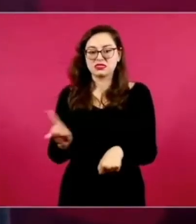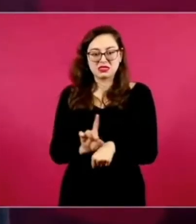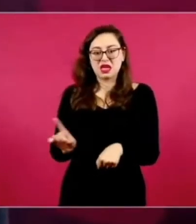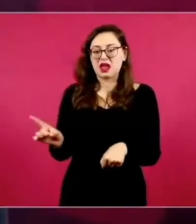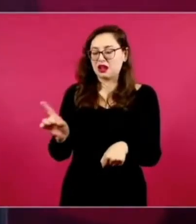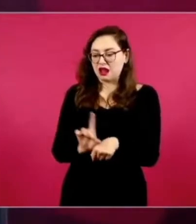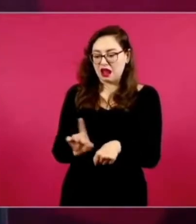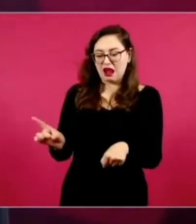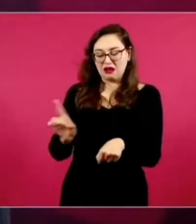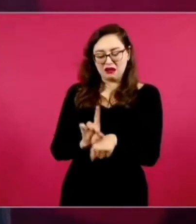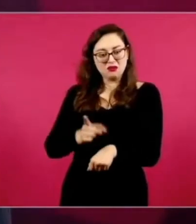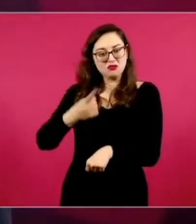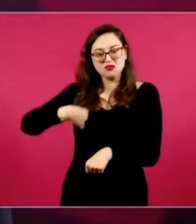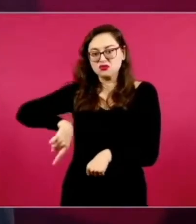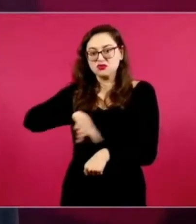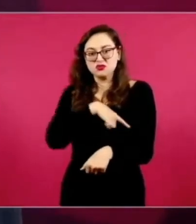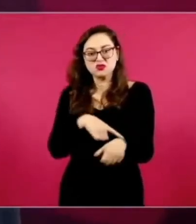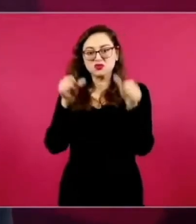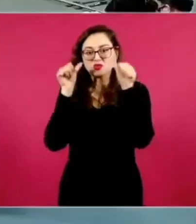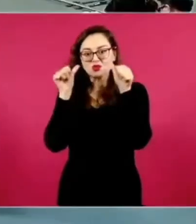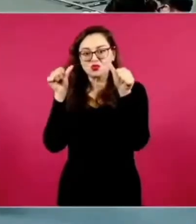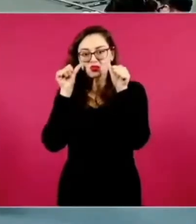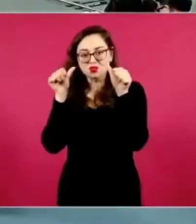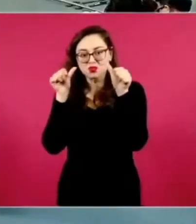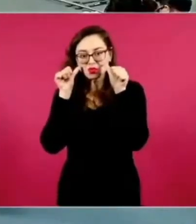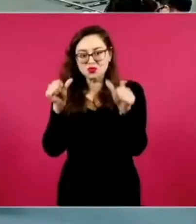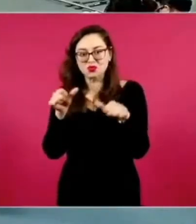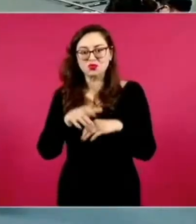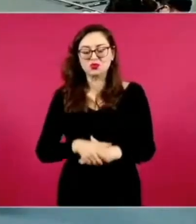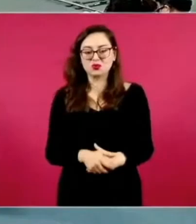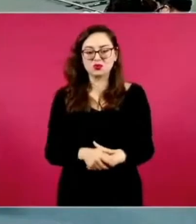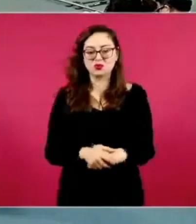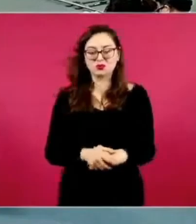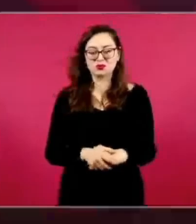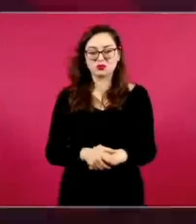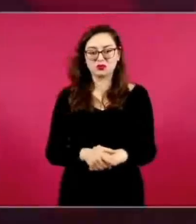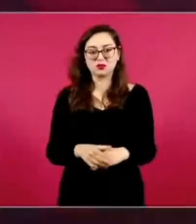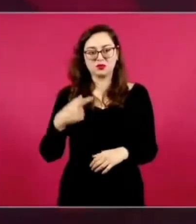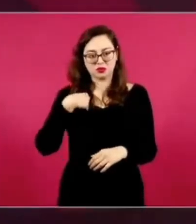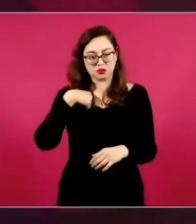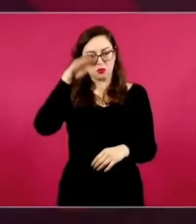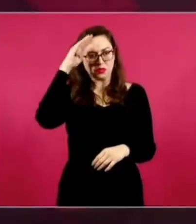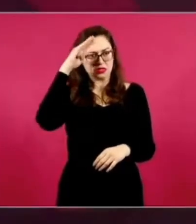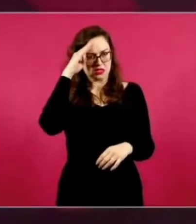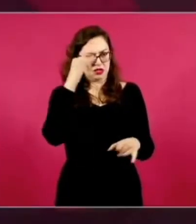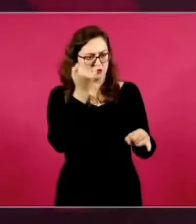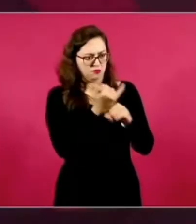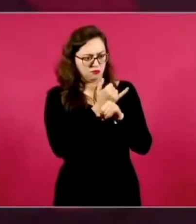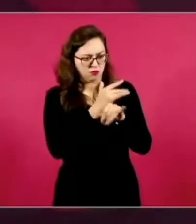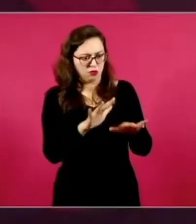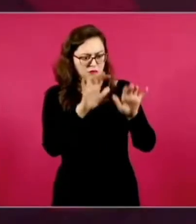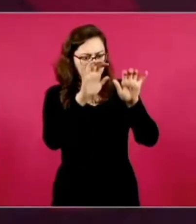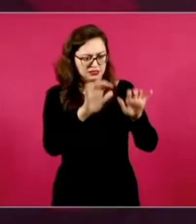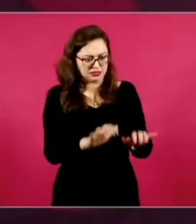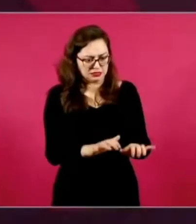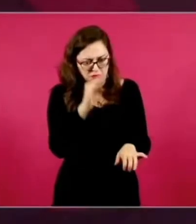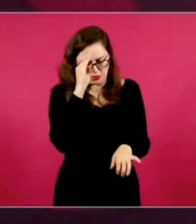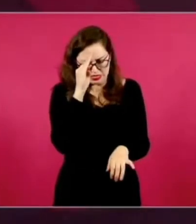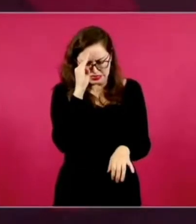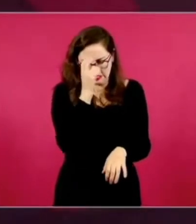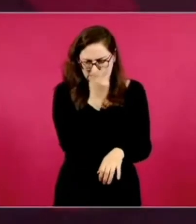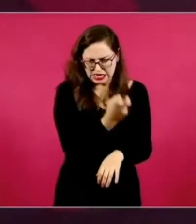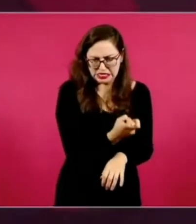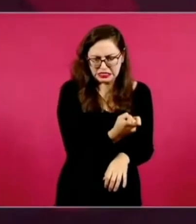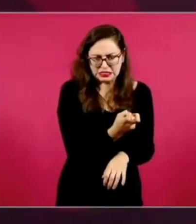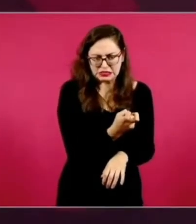días, y yo pensaba que, porque hay un informe por escrito, y pensé que